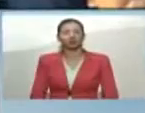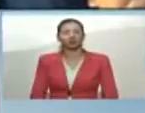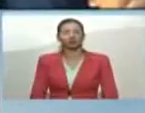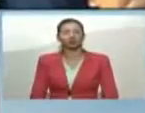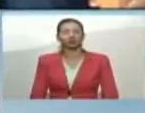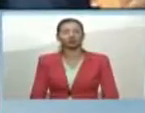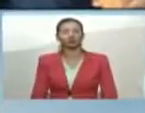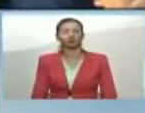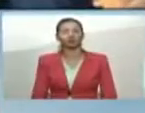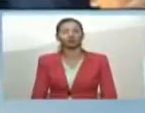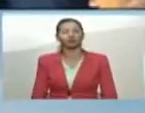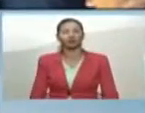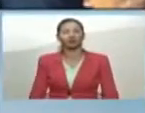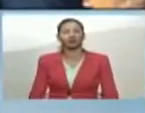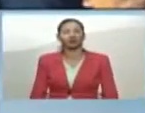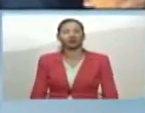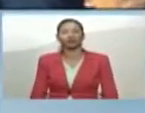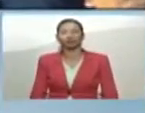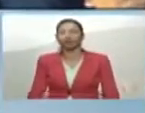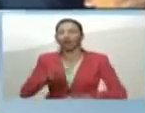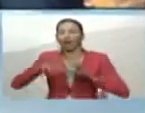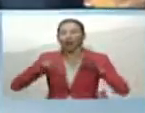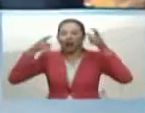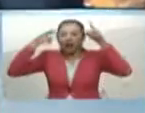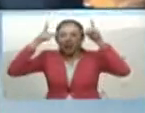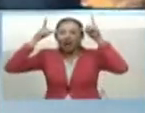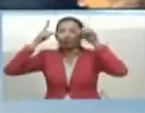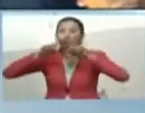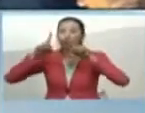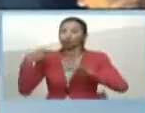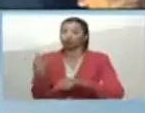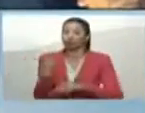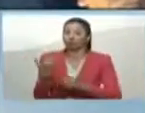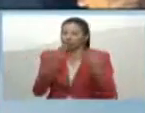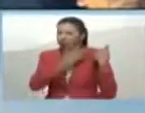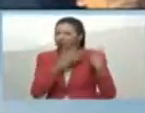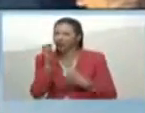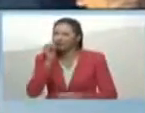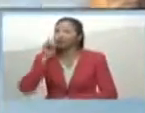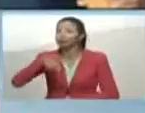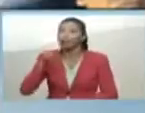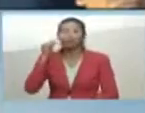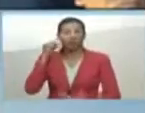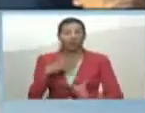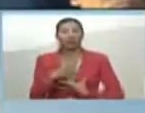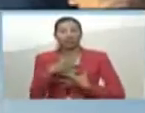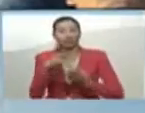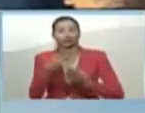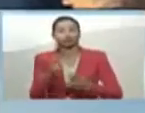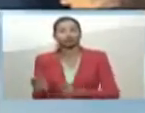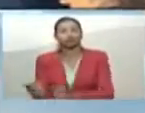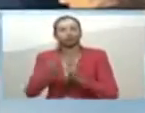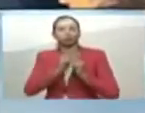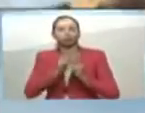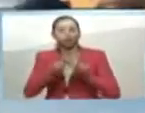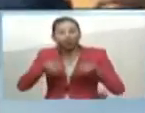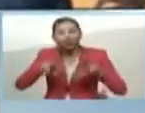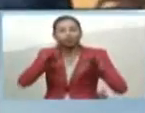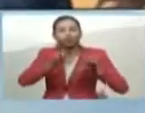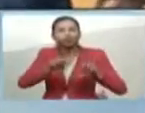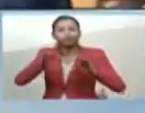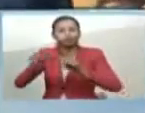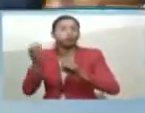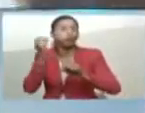a la ganadería, no es un tema nada más del hombre, es un tema también de la mujer empoderada, de los espacios para